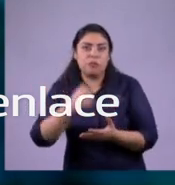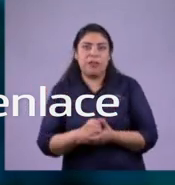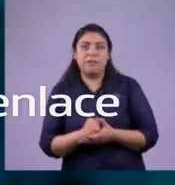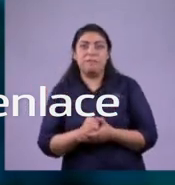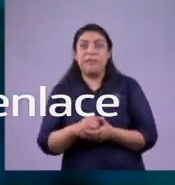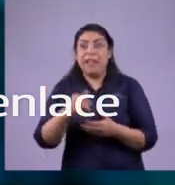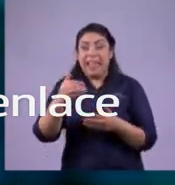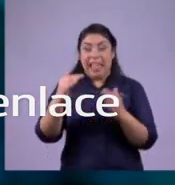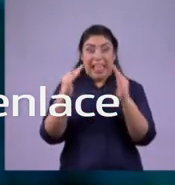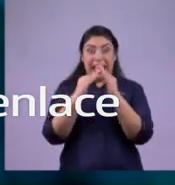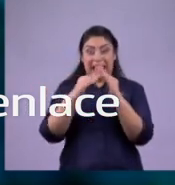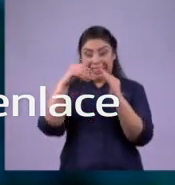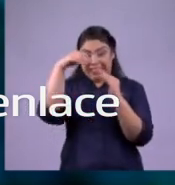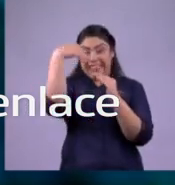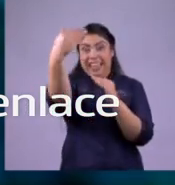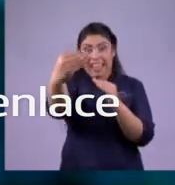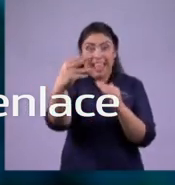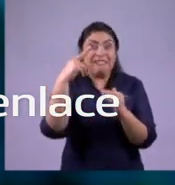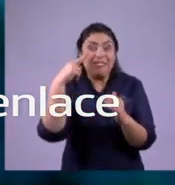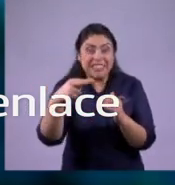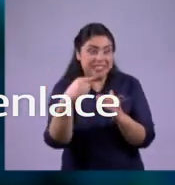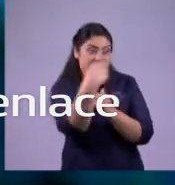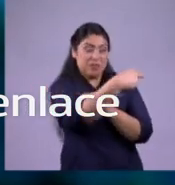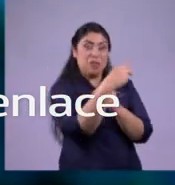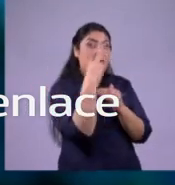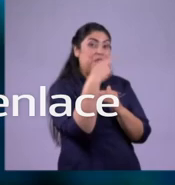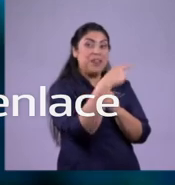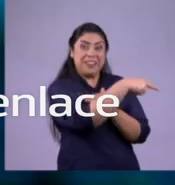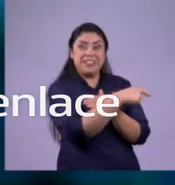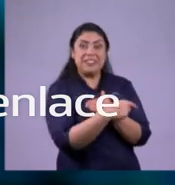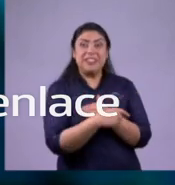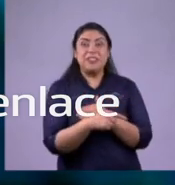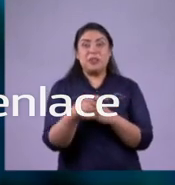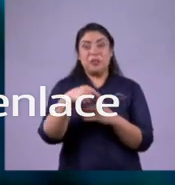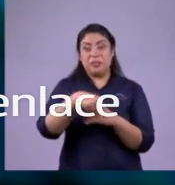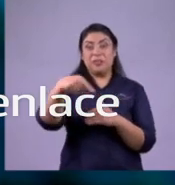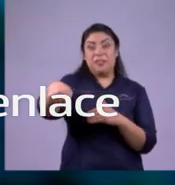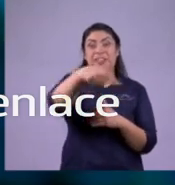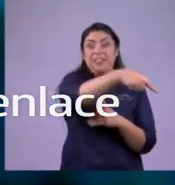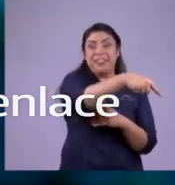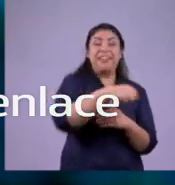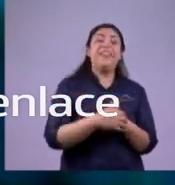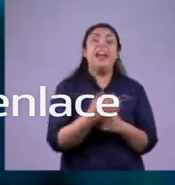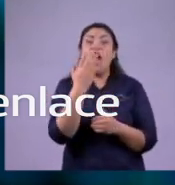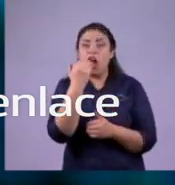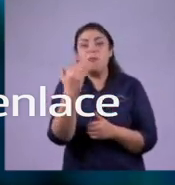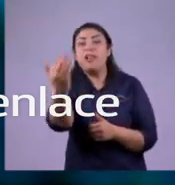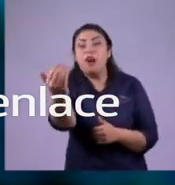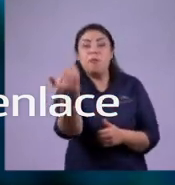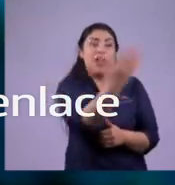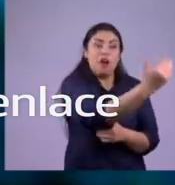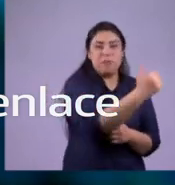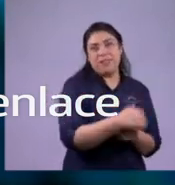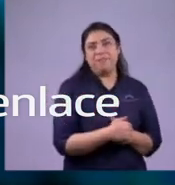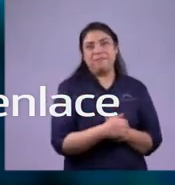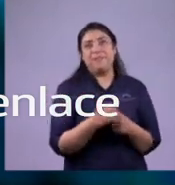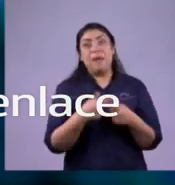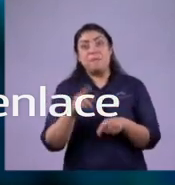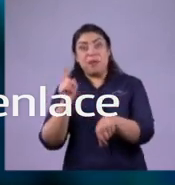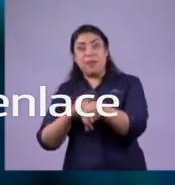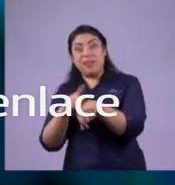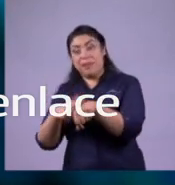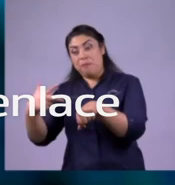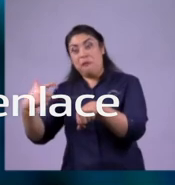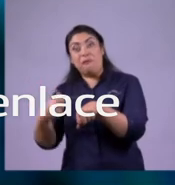lo más divertido es que cuando llegaba el tiempo de la vacunación si no nos comunicábamos entre los tres lo vacuna vamos nosotros los de enfrente